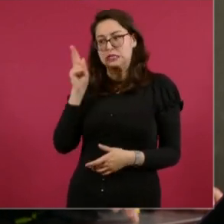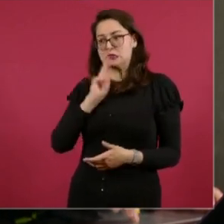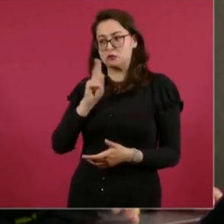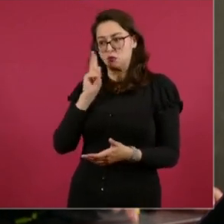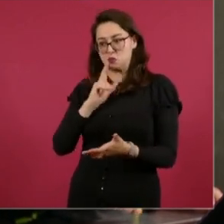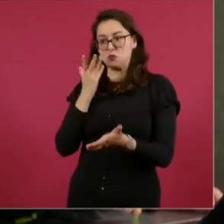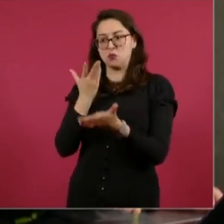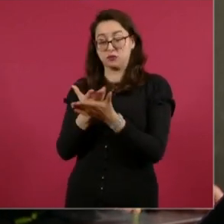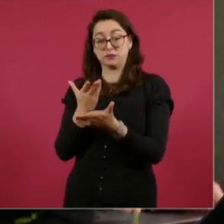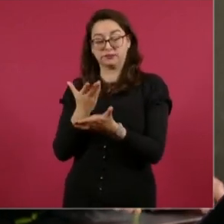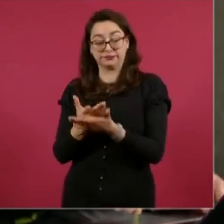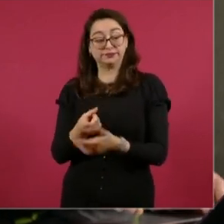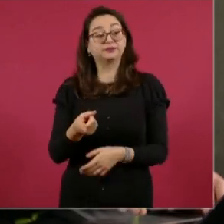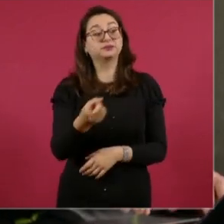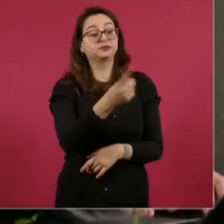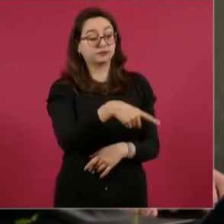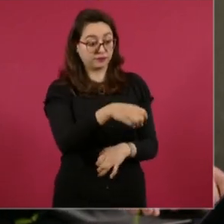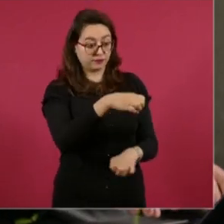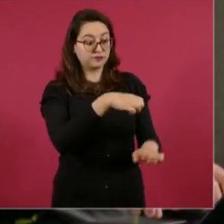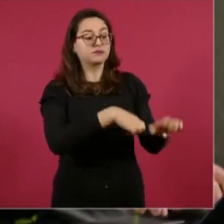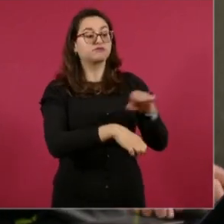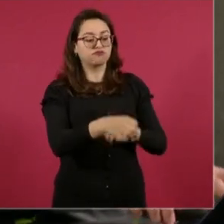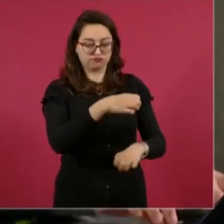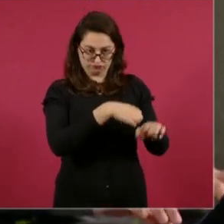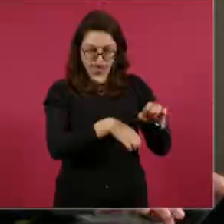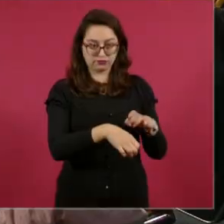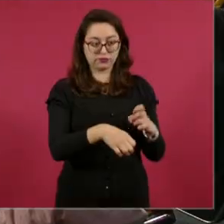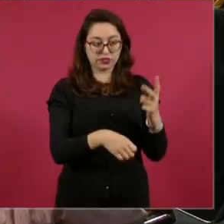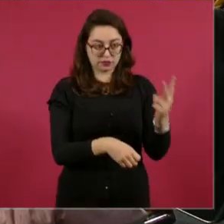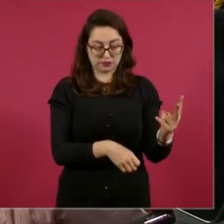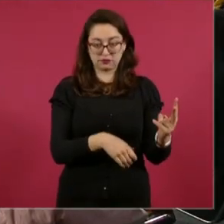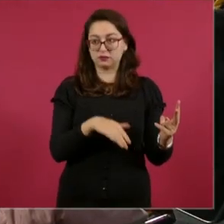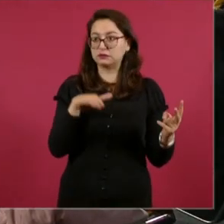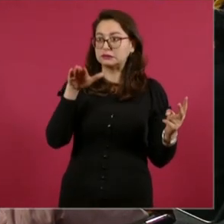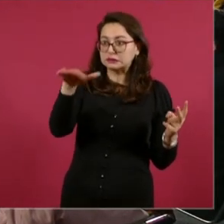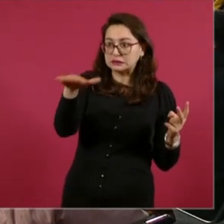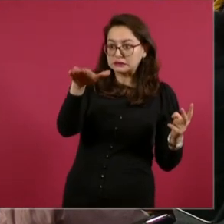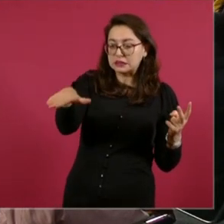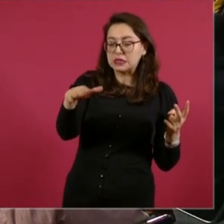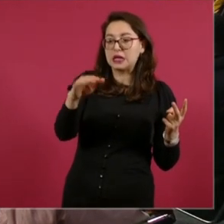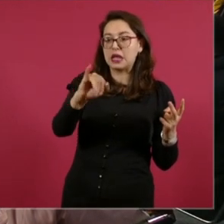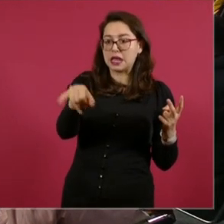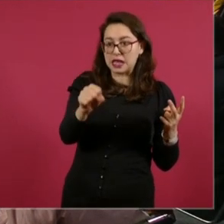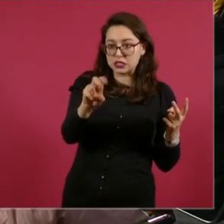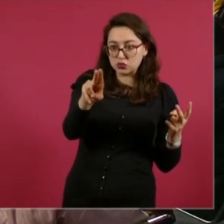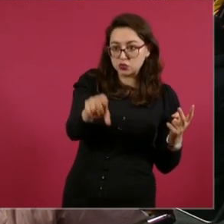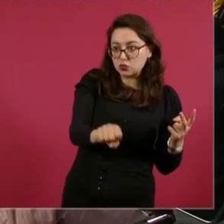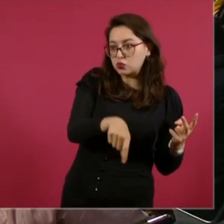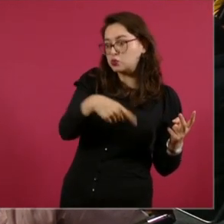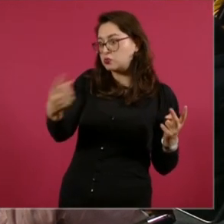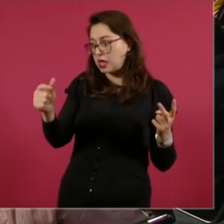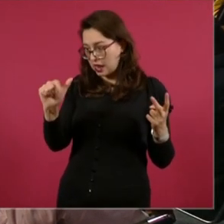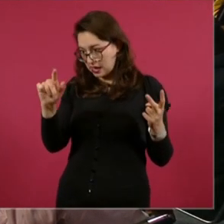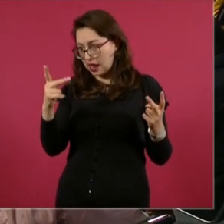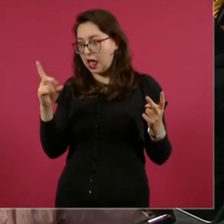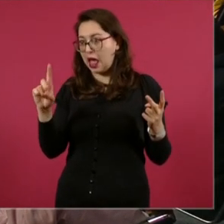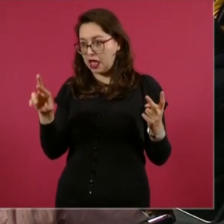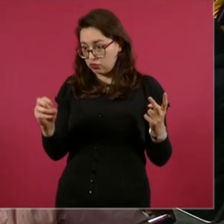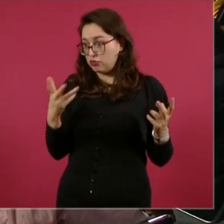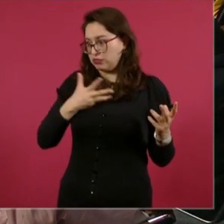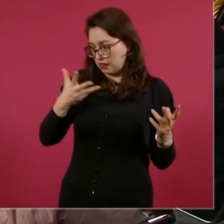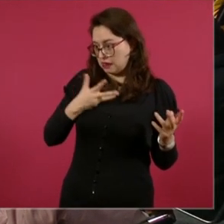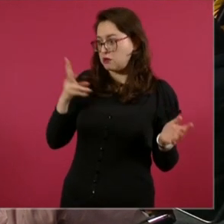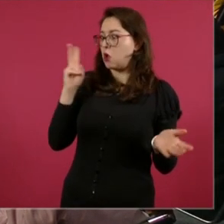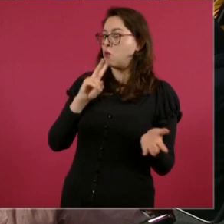han solicitado reunirse ya sea con Jesús Ramírez o Alejandro Esquer para presentar estas pruebas. Ya metieron